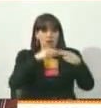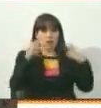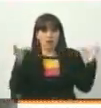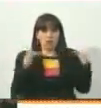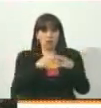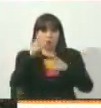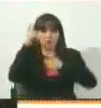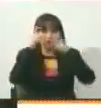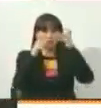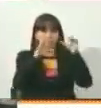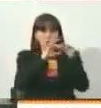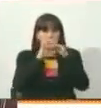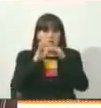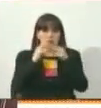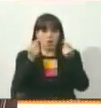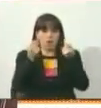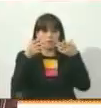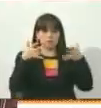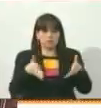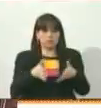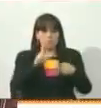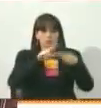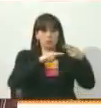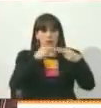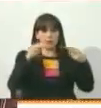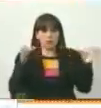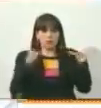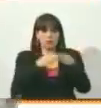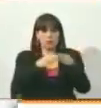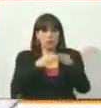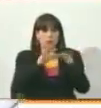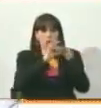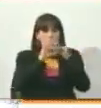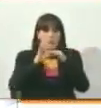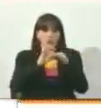Chavismo Unido. Amanecido. Numeral Chavismo Unido. Amanecido.